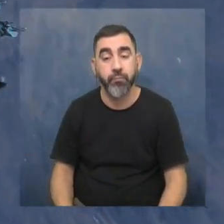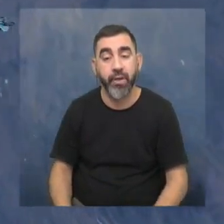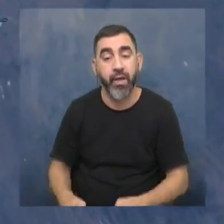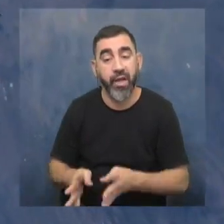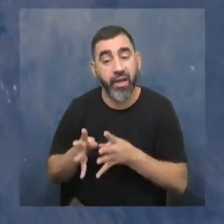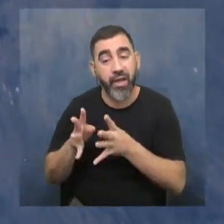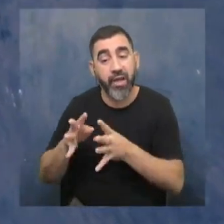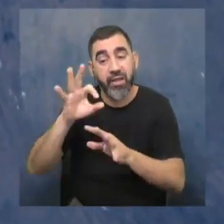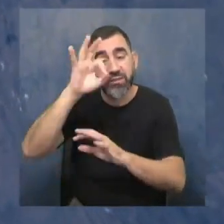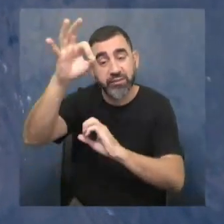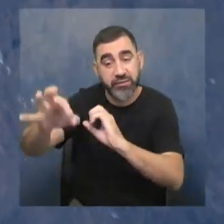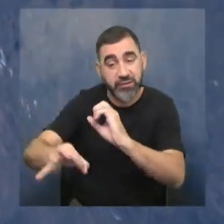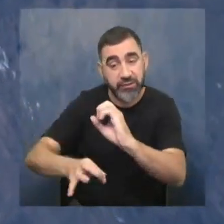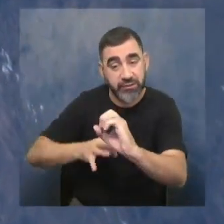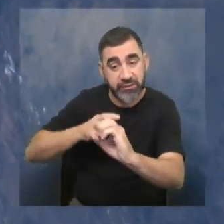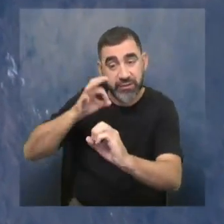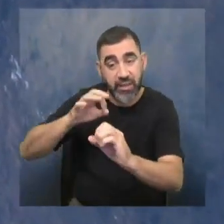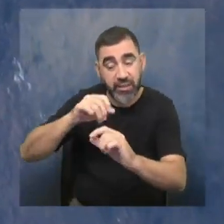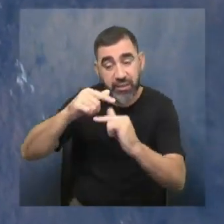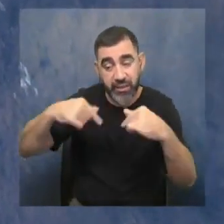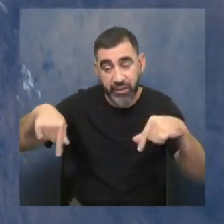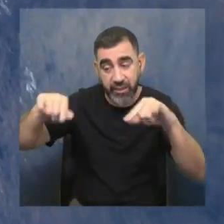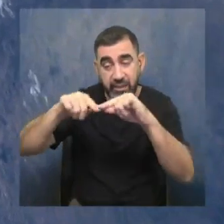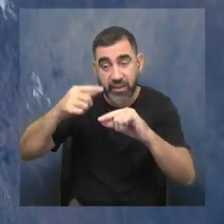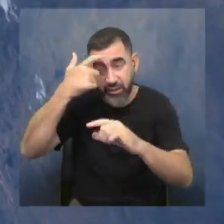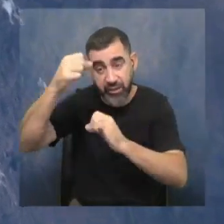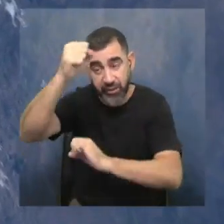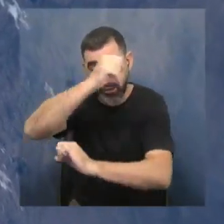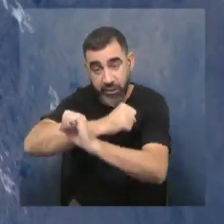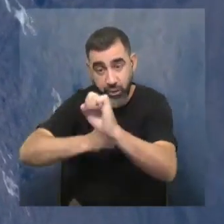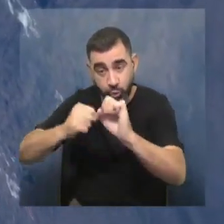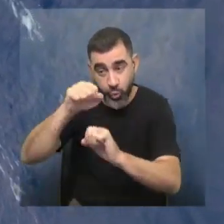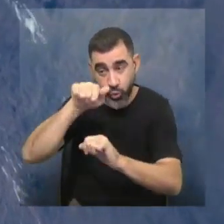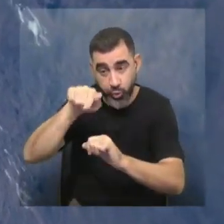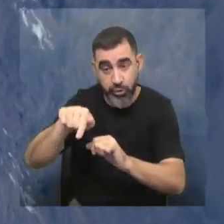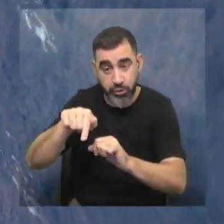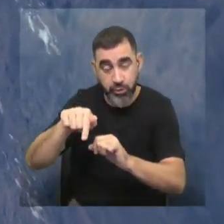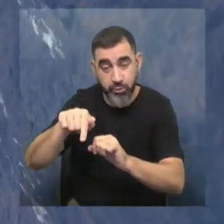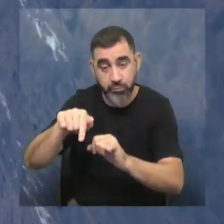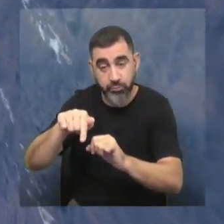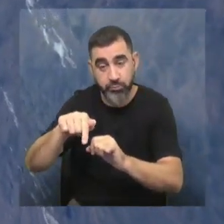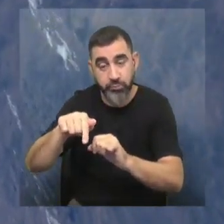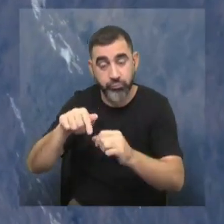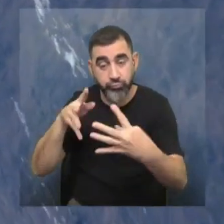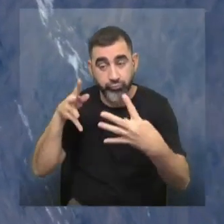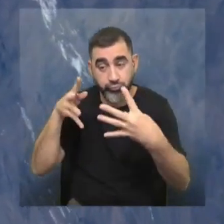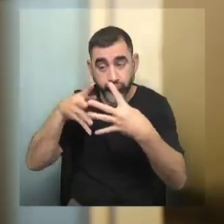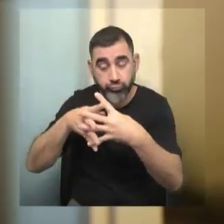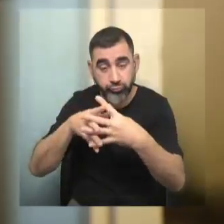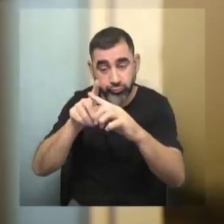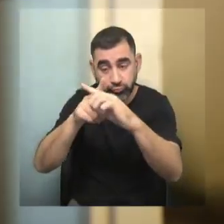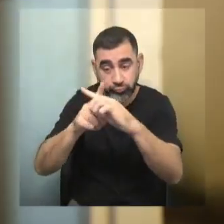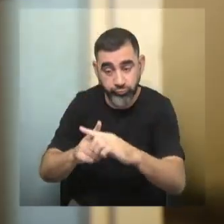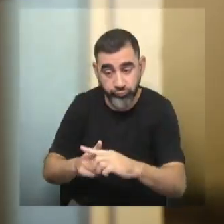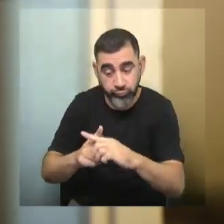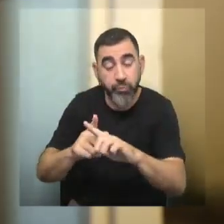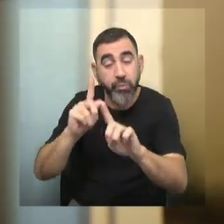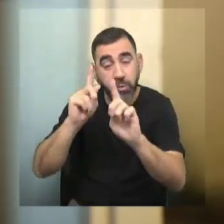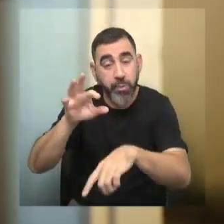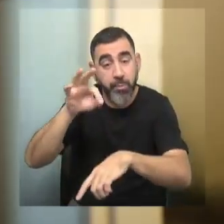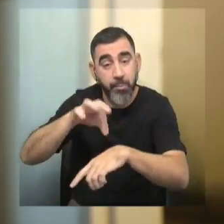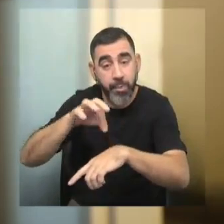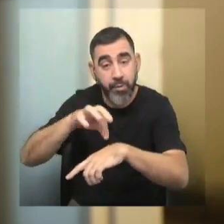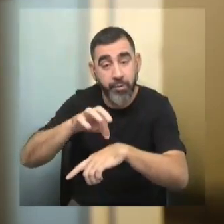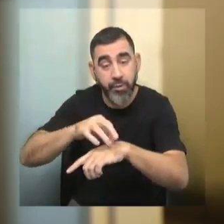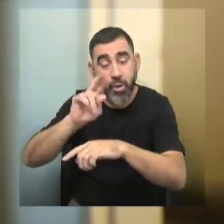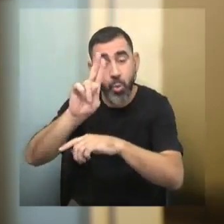Guerra y los satélites, ¿no? Este tipo de tecnologías es transparente a los rayos X. Entonces, también en medicina tienen